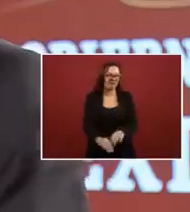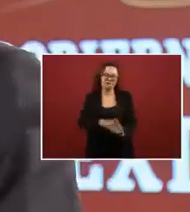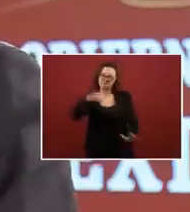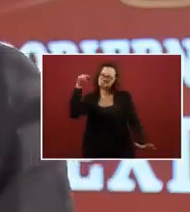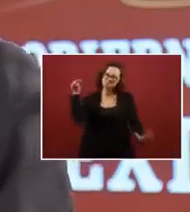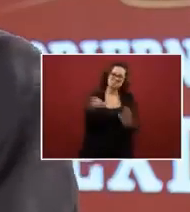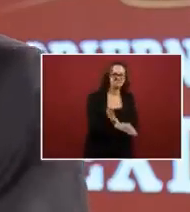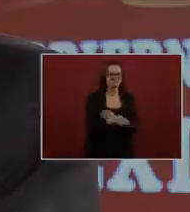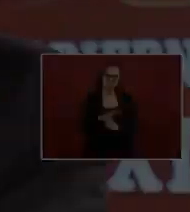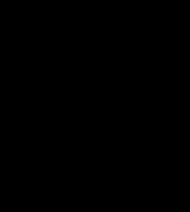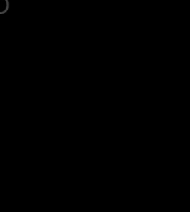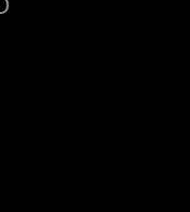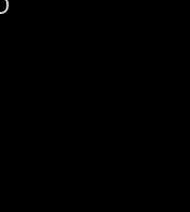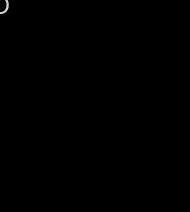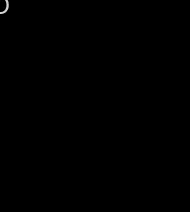rotundo fracaso,